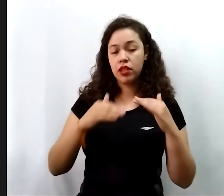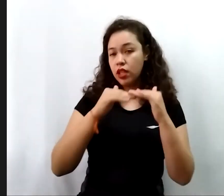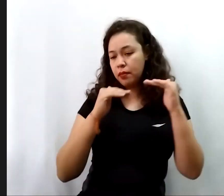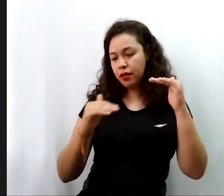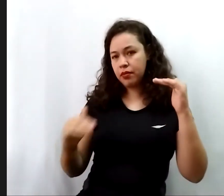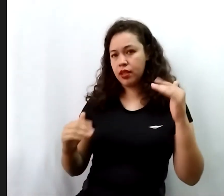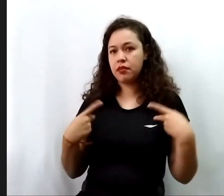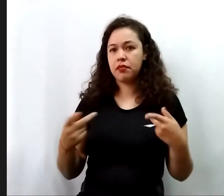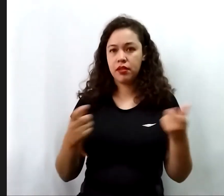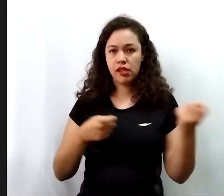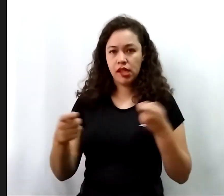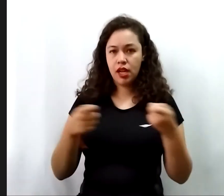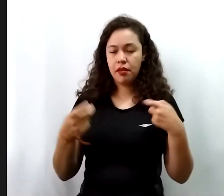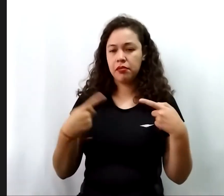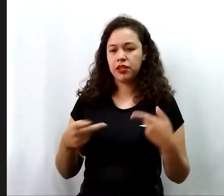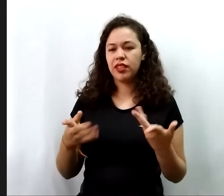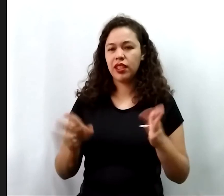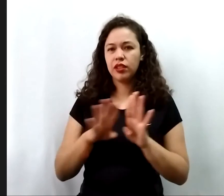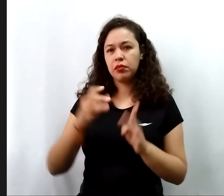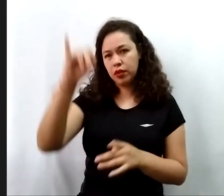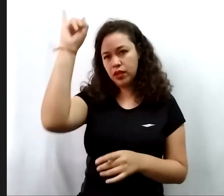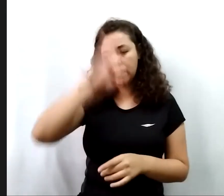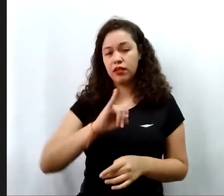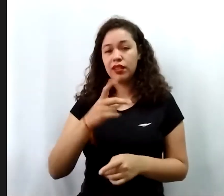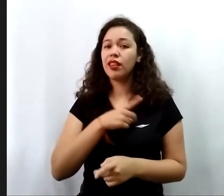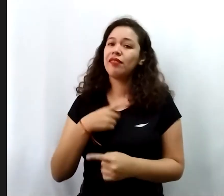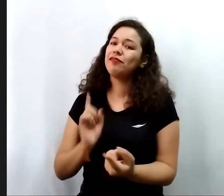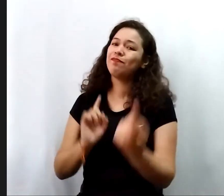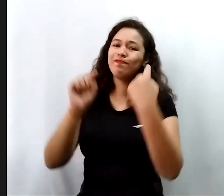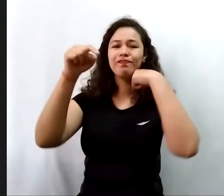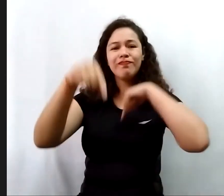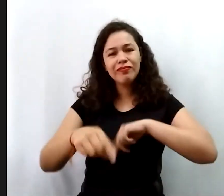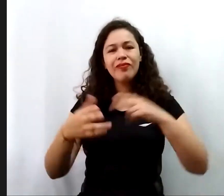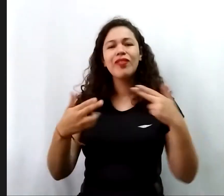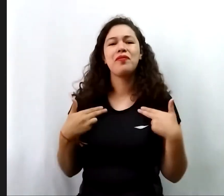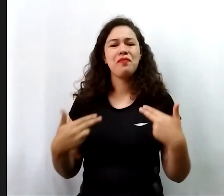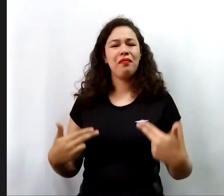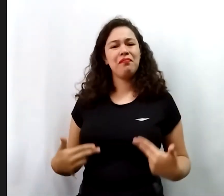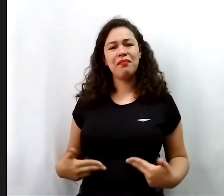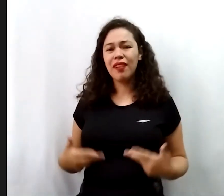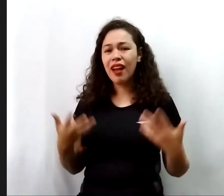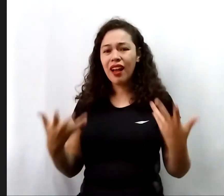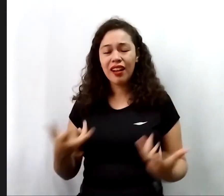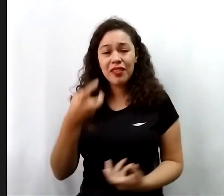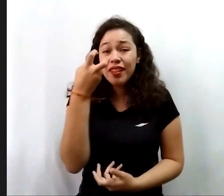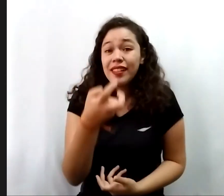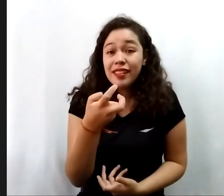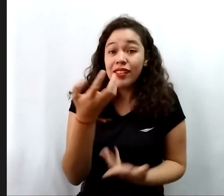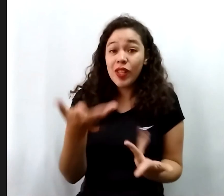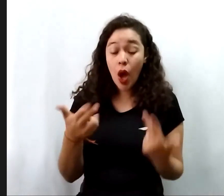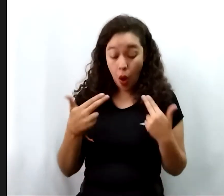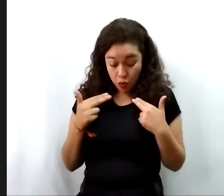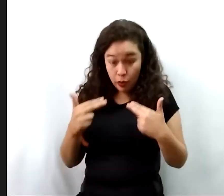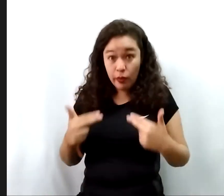de manejar al personal sean empáticos, sean humanos. Humanos es eso. Humanos